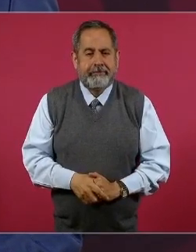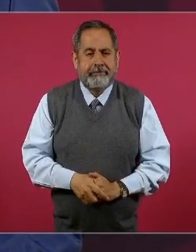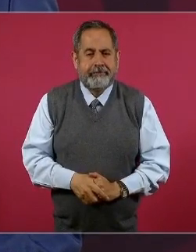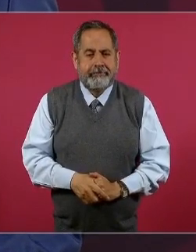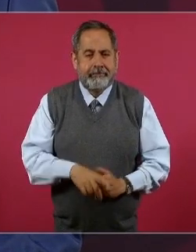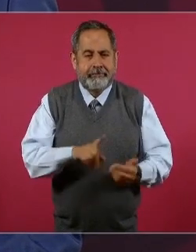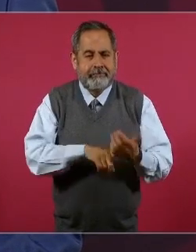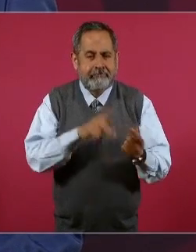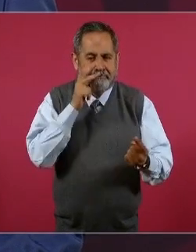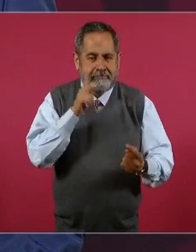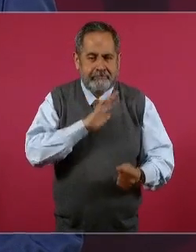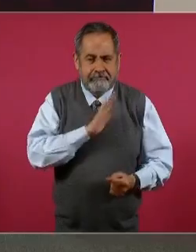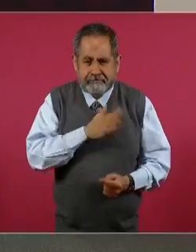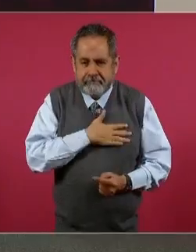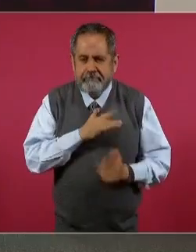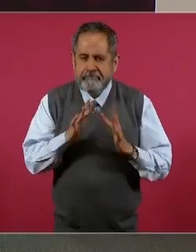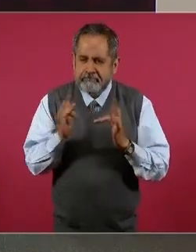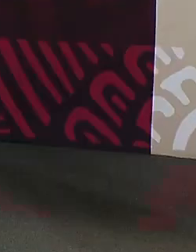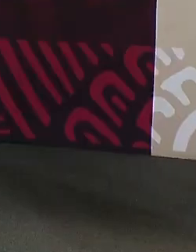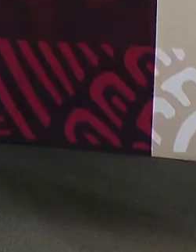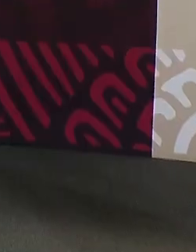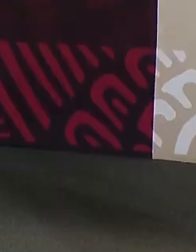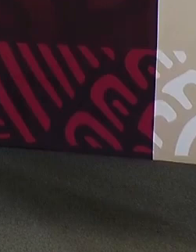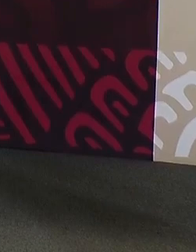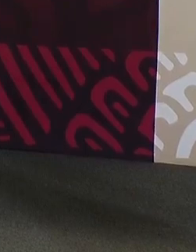español, francés.